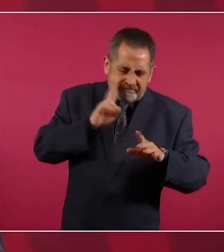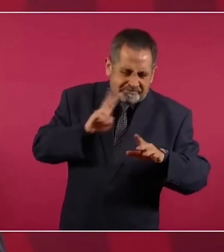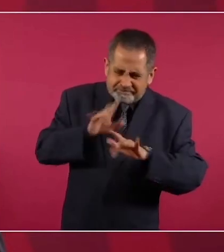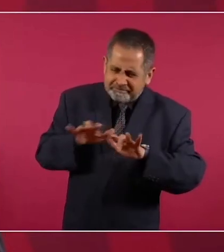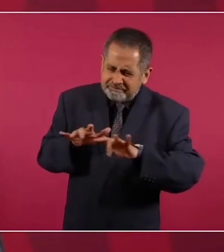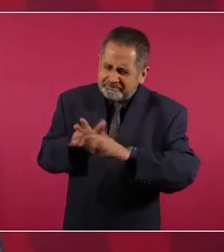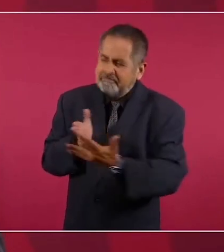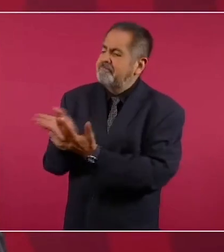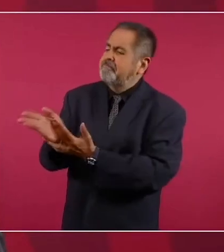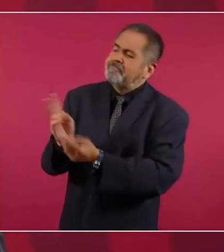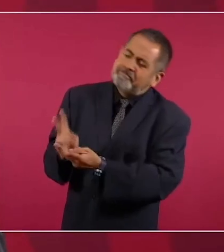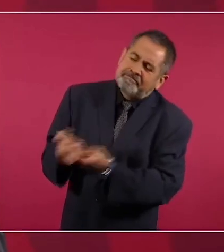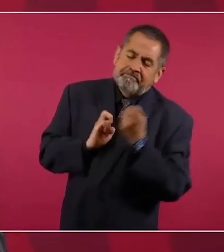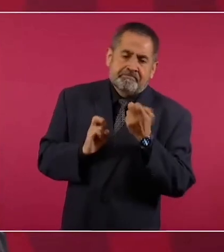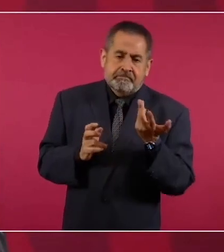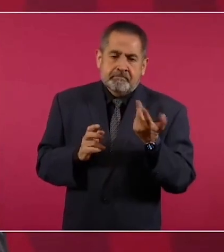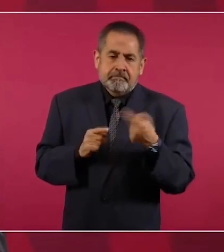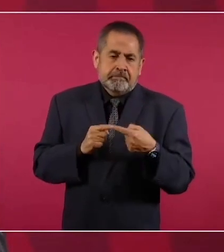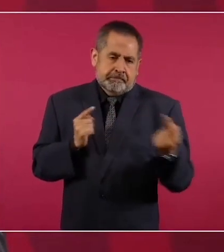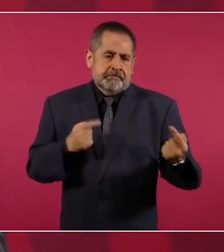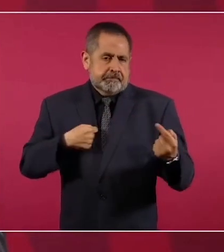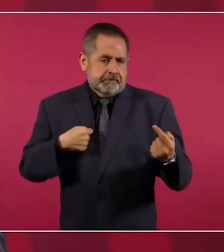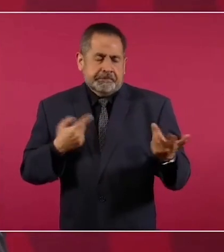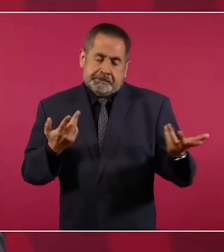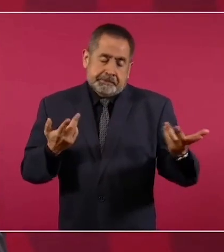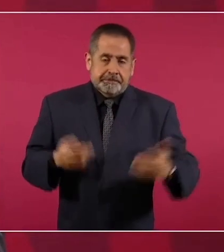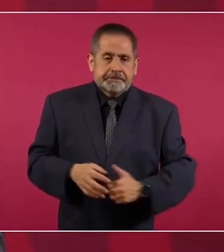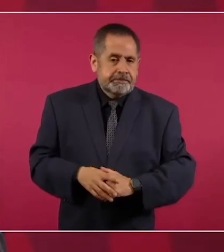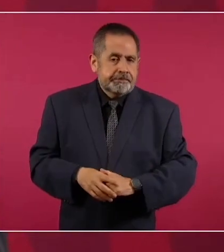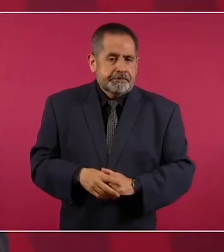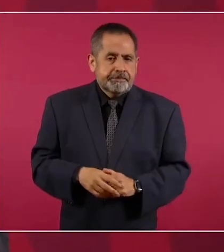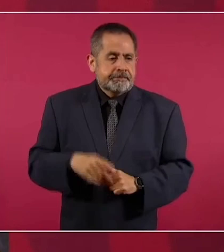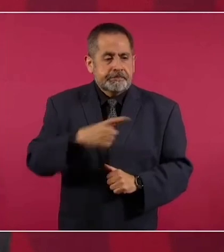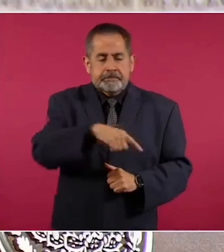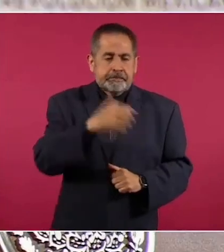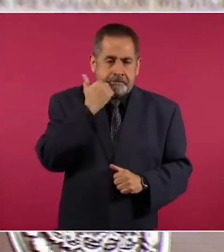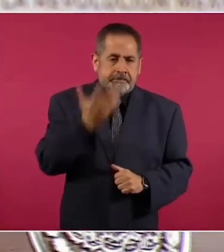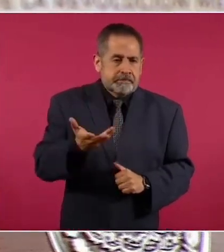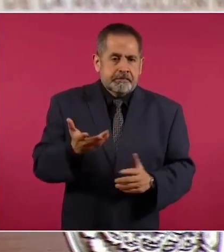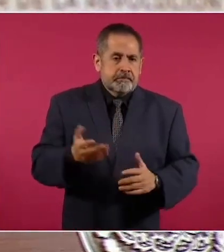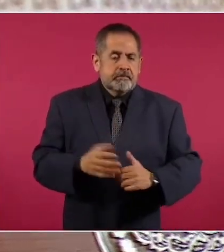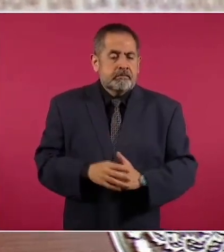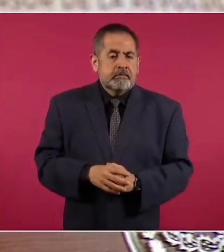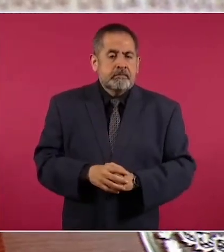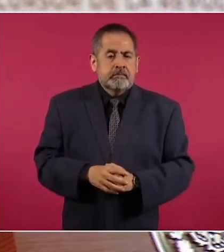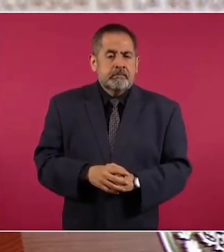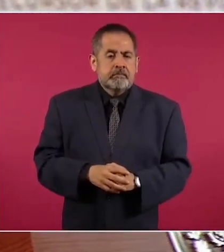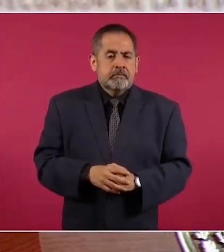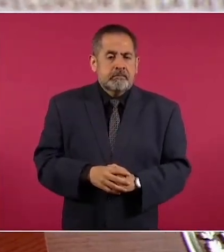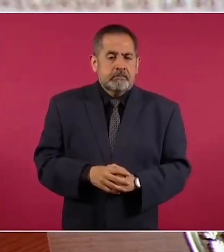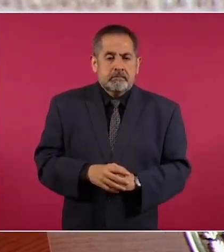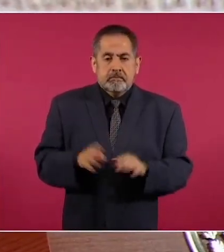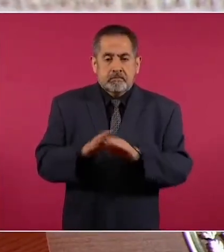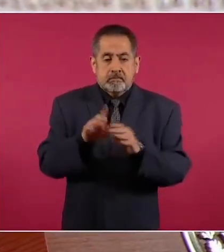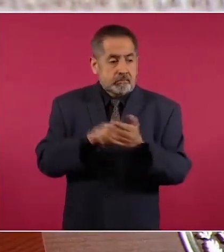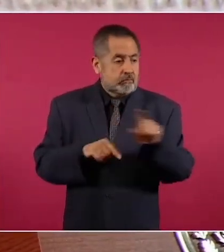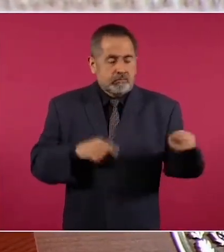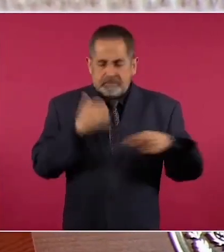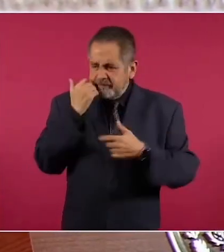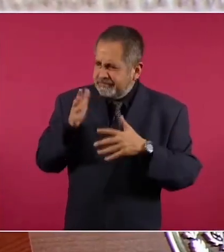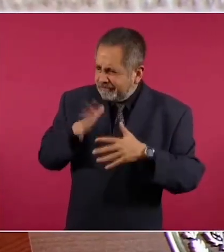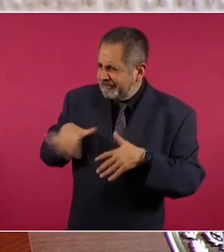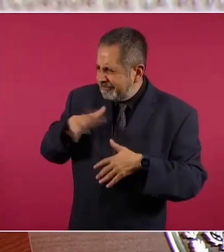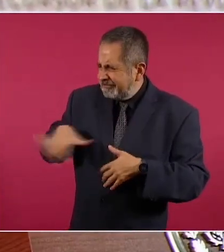opuestos a nosotros, que quisieran tener pruebas